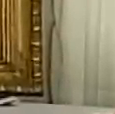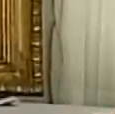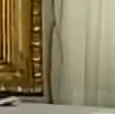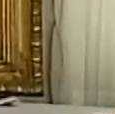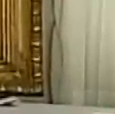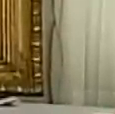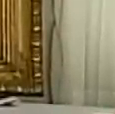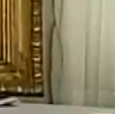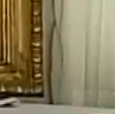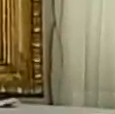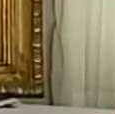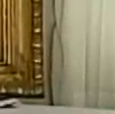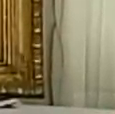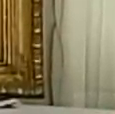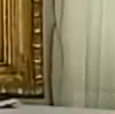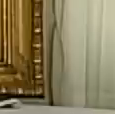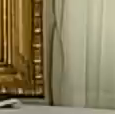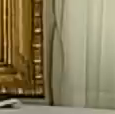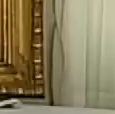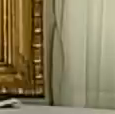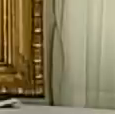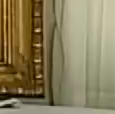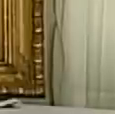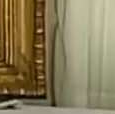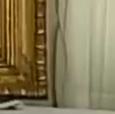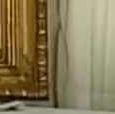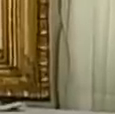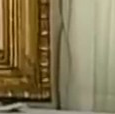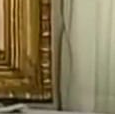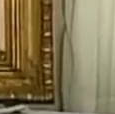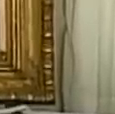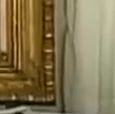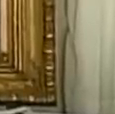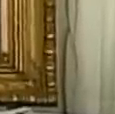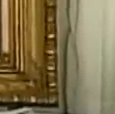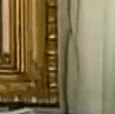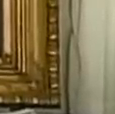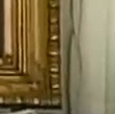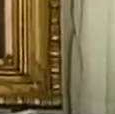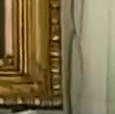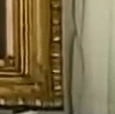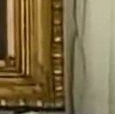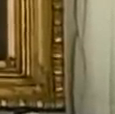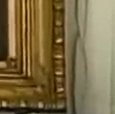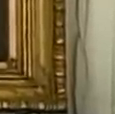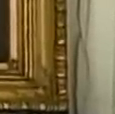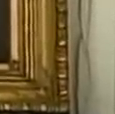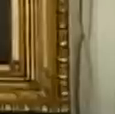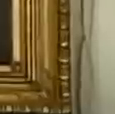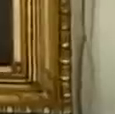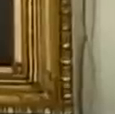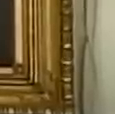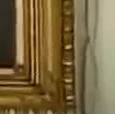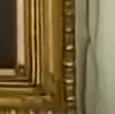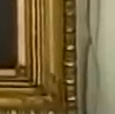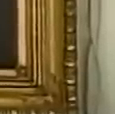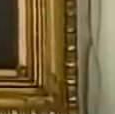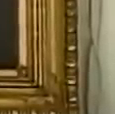venezolanas que nos ven a través del Sistema Bolivariano de Información y Comunicación de Venezolana de